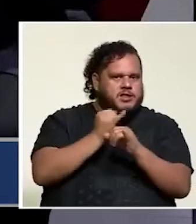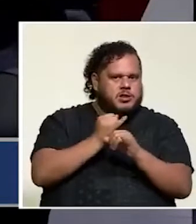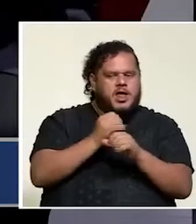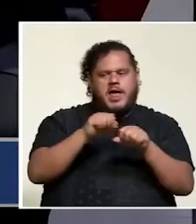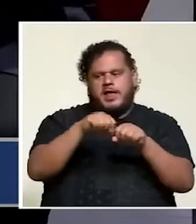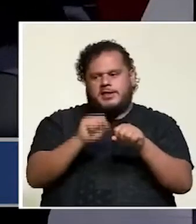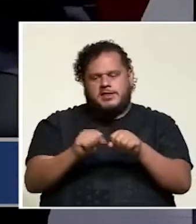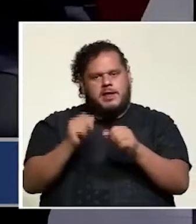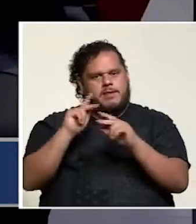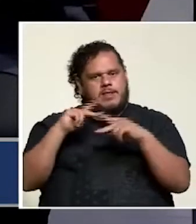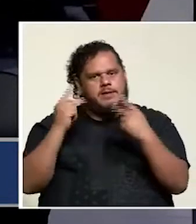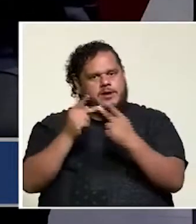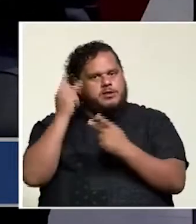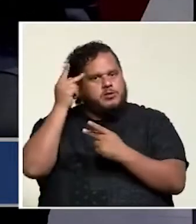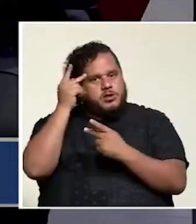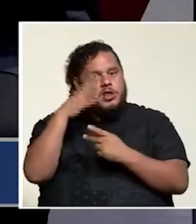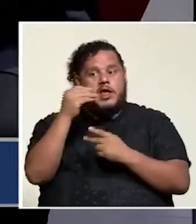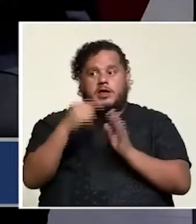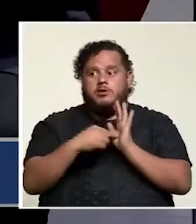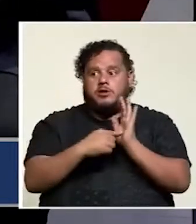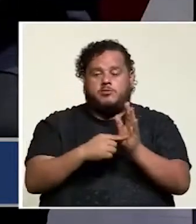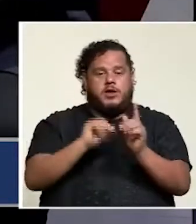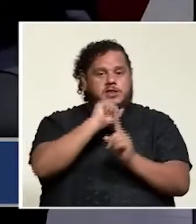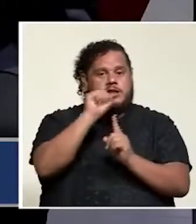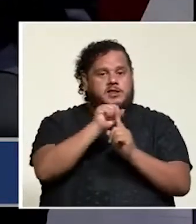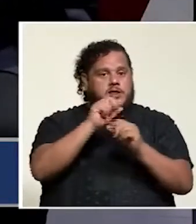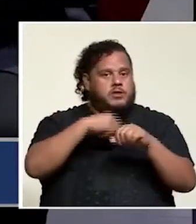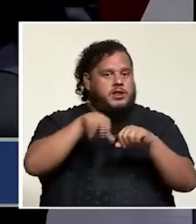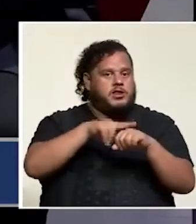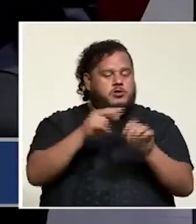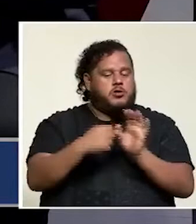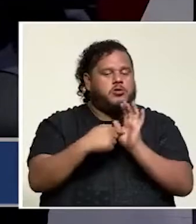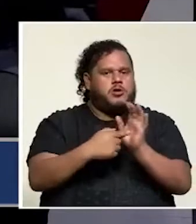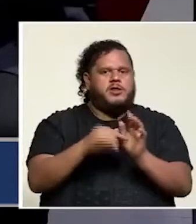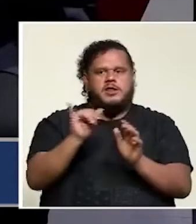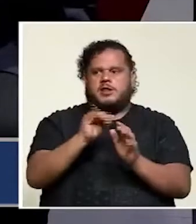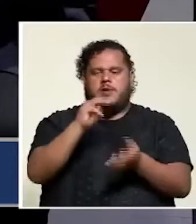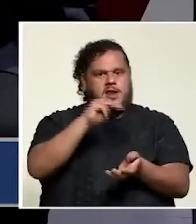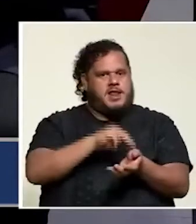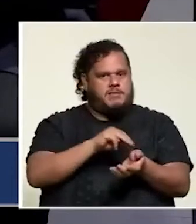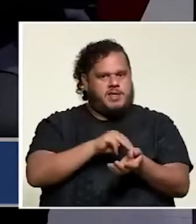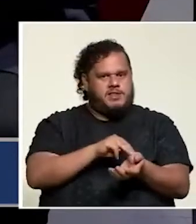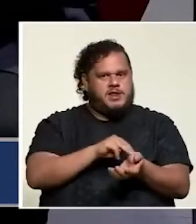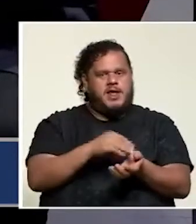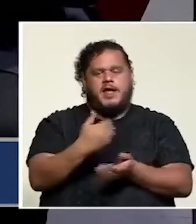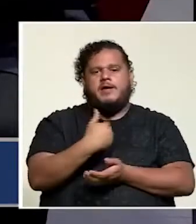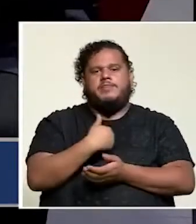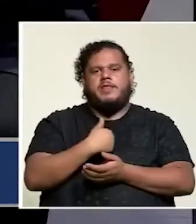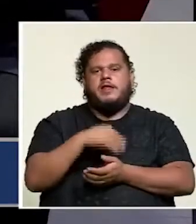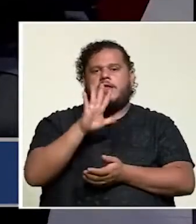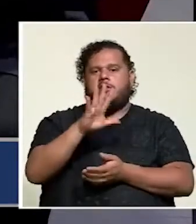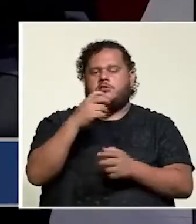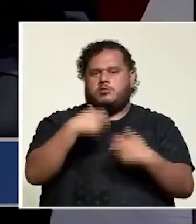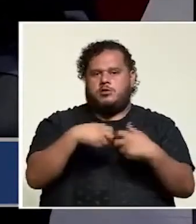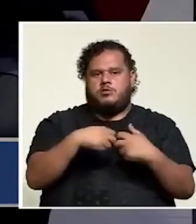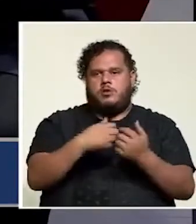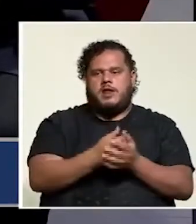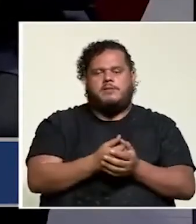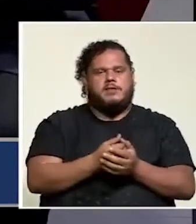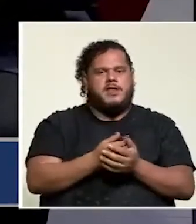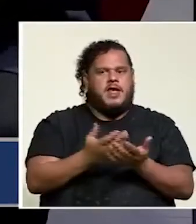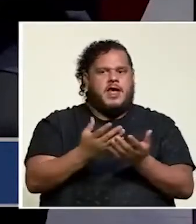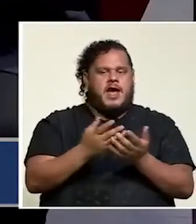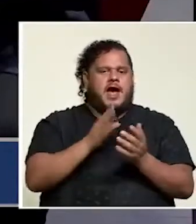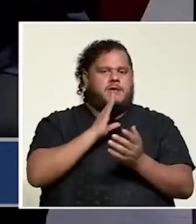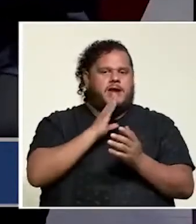partidos, y lo que nos muestra el Estado de la Nación es que también la medicina tiene sus problemas, ¿verdad, Ronald, en